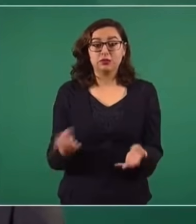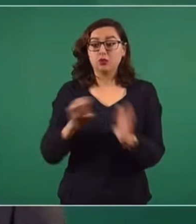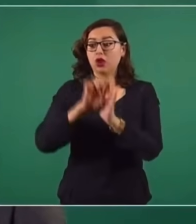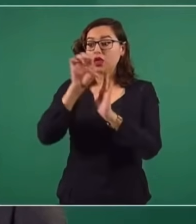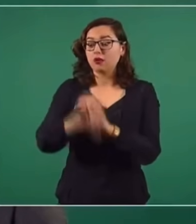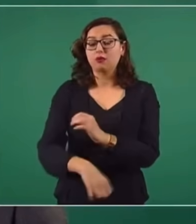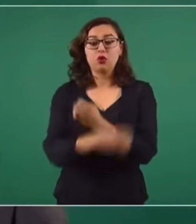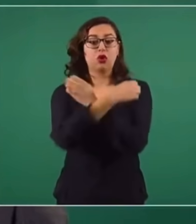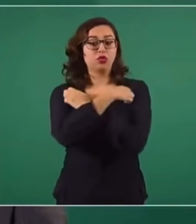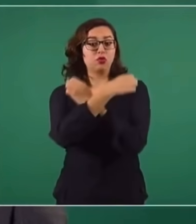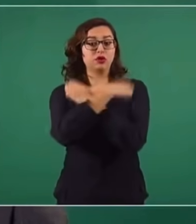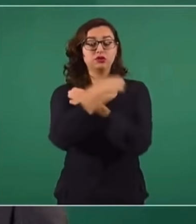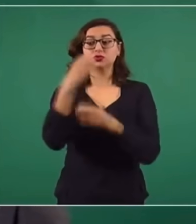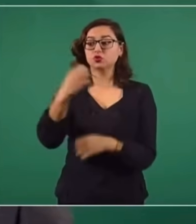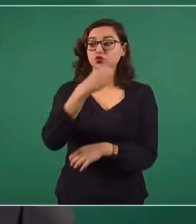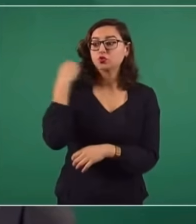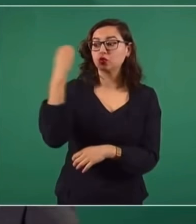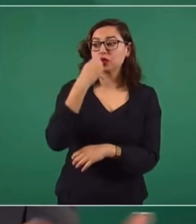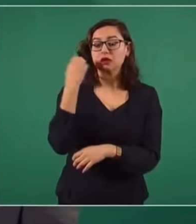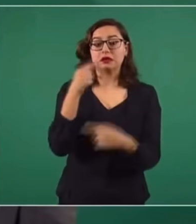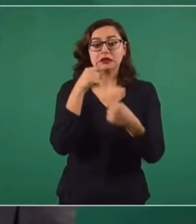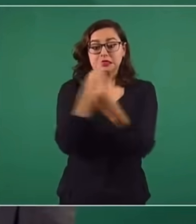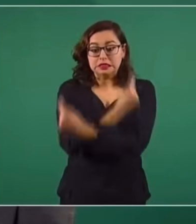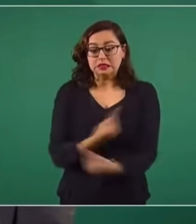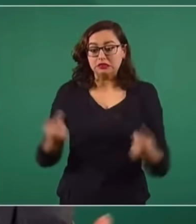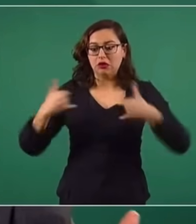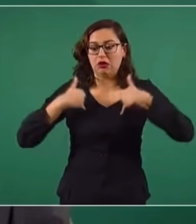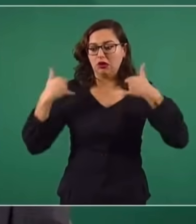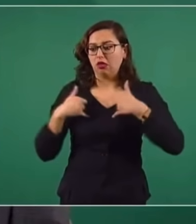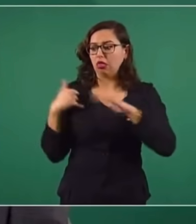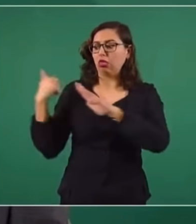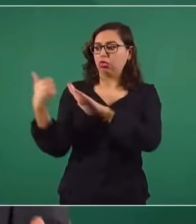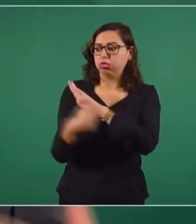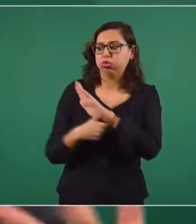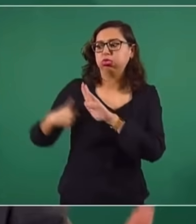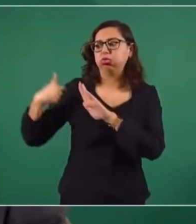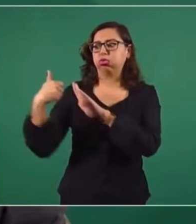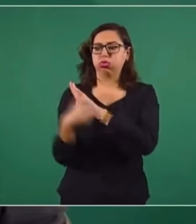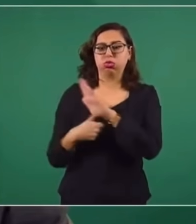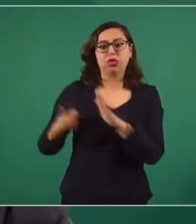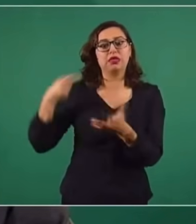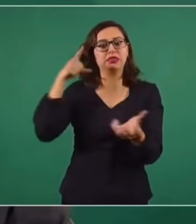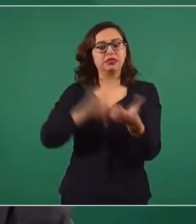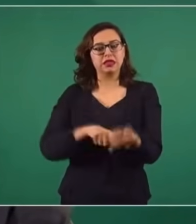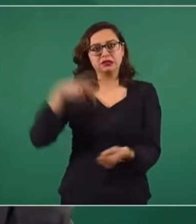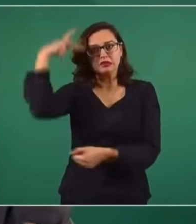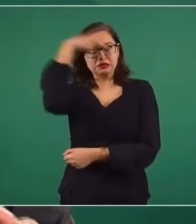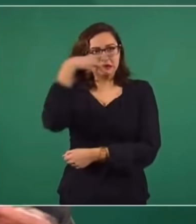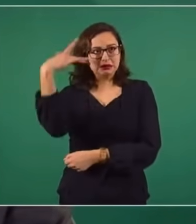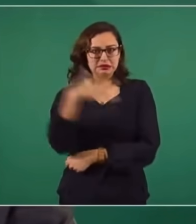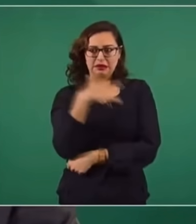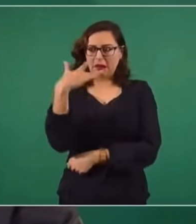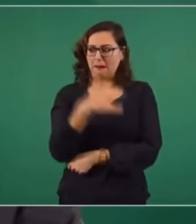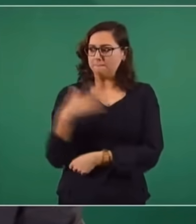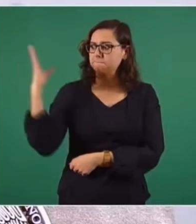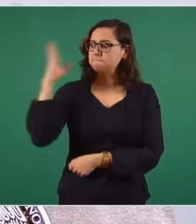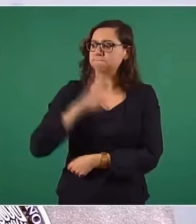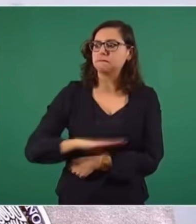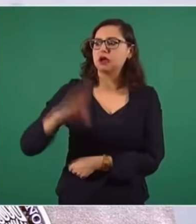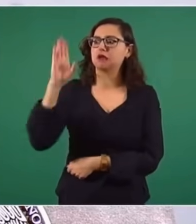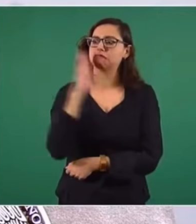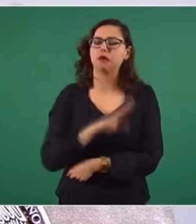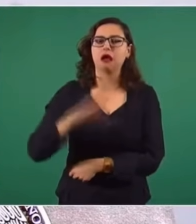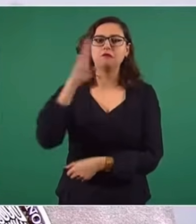especial, anormal, de reclusión. Eso tiene consecuencias emocionales, psicosociales. Por todas esas